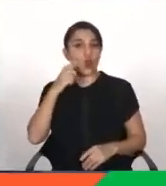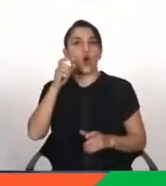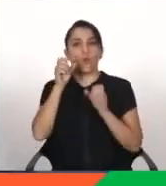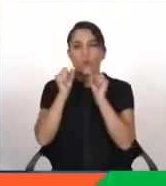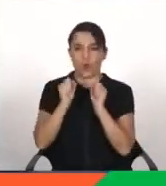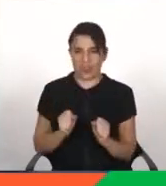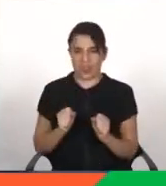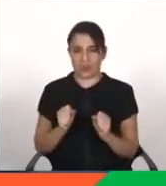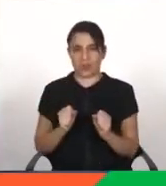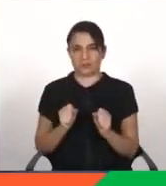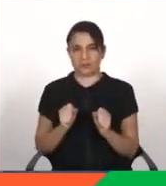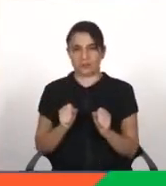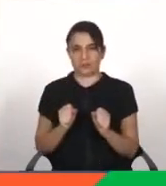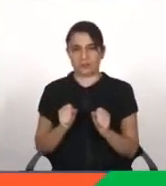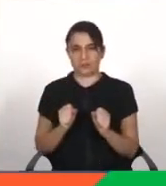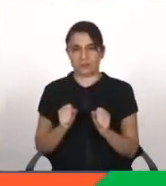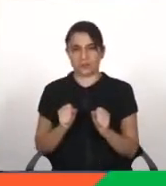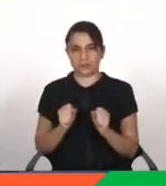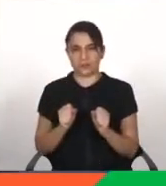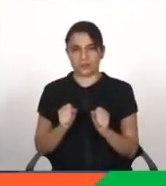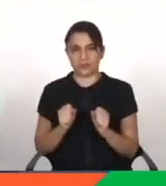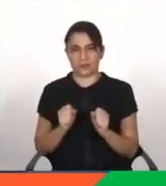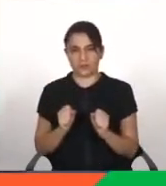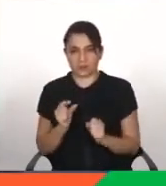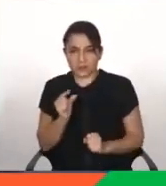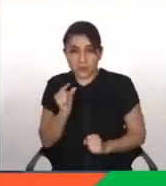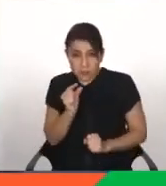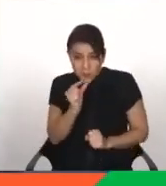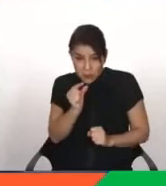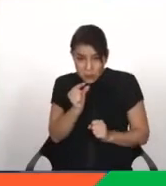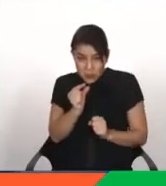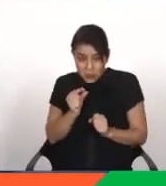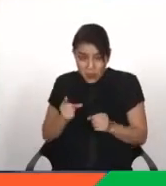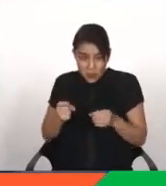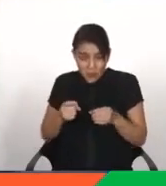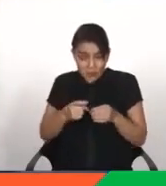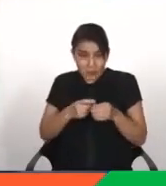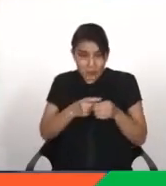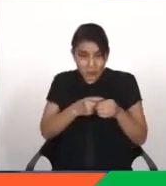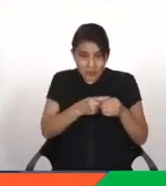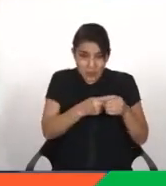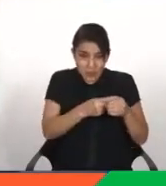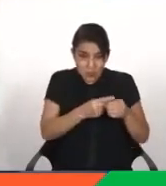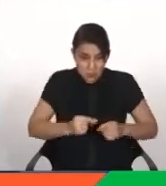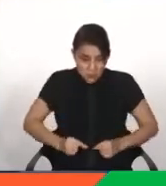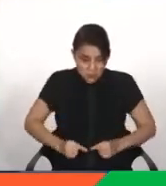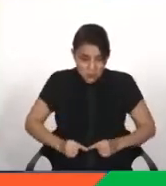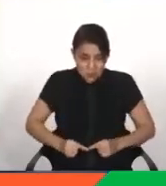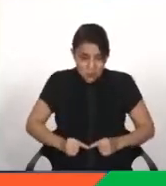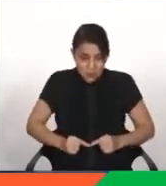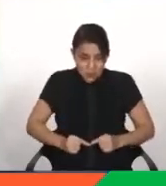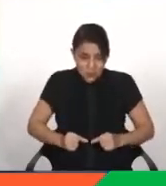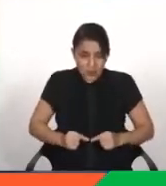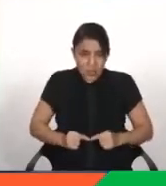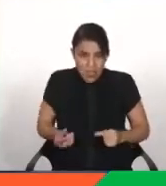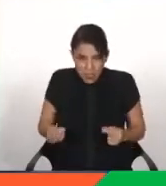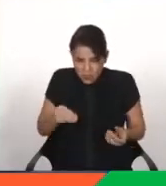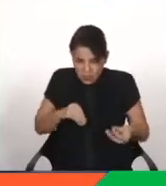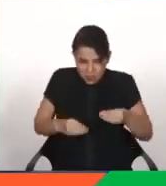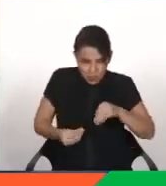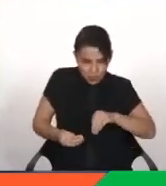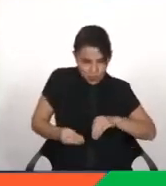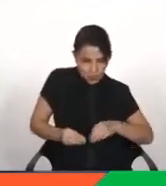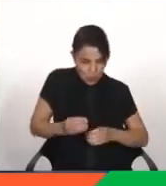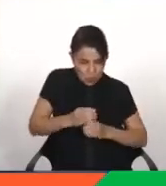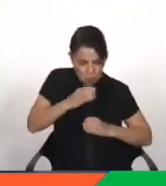modificar a un embrión que todavía, o sea, no se ha desarrollado para que pues no tenga ningún tipo de enfermedad, para que sea perfecto, para